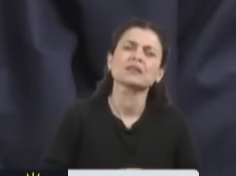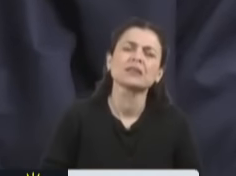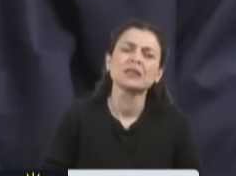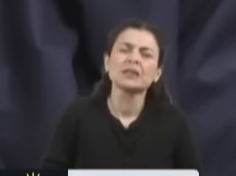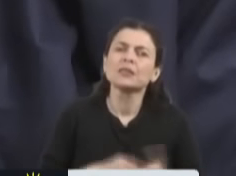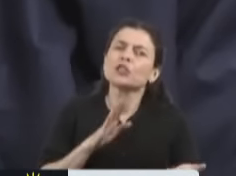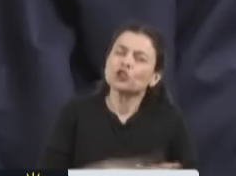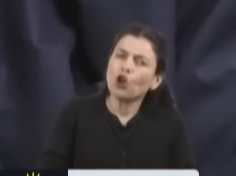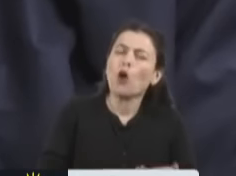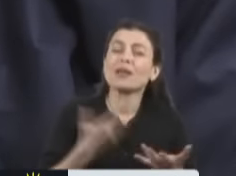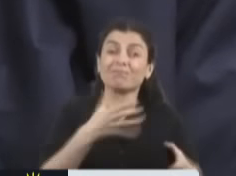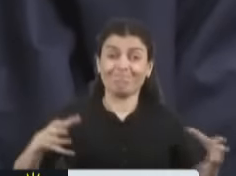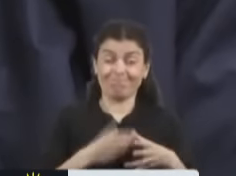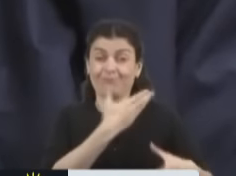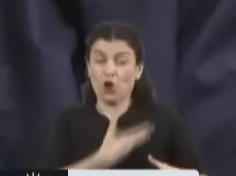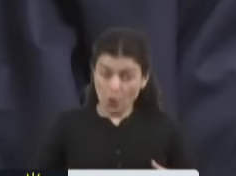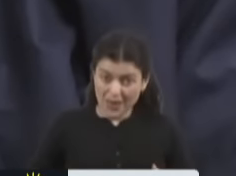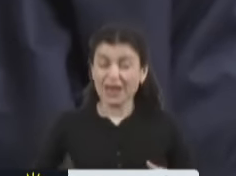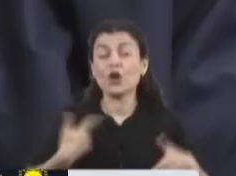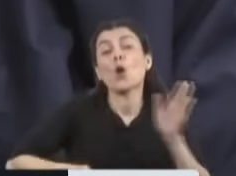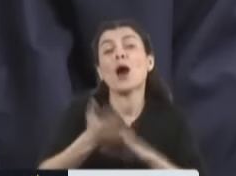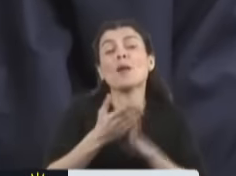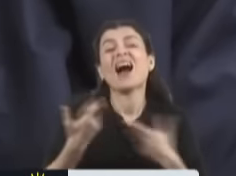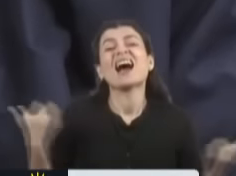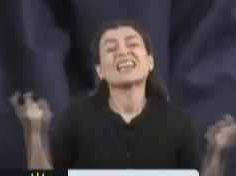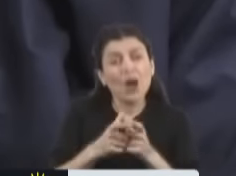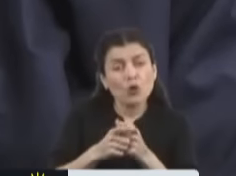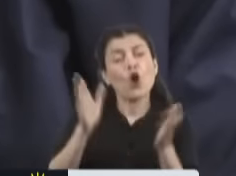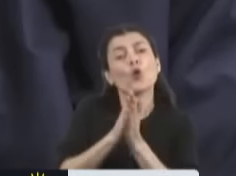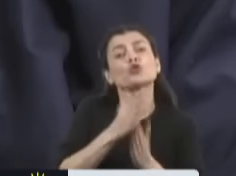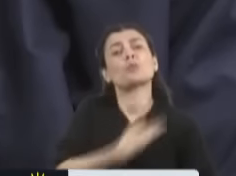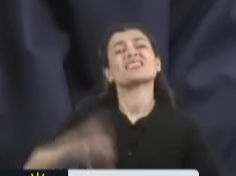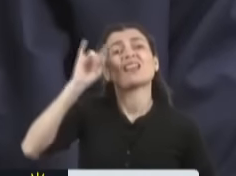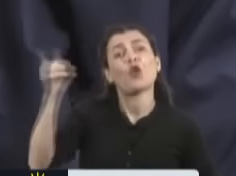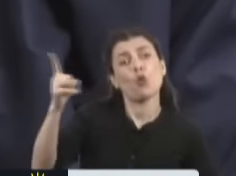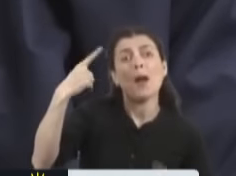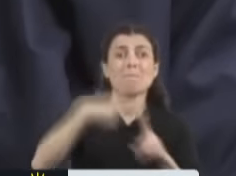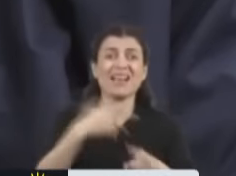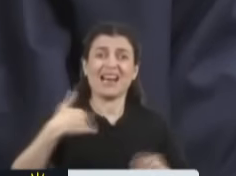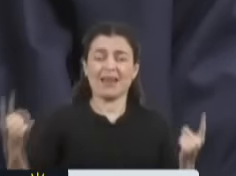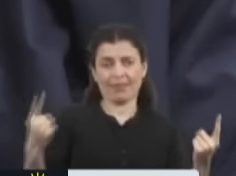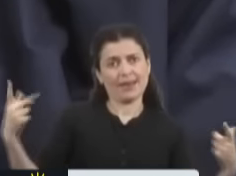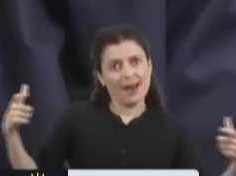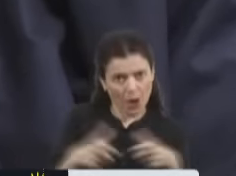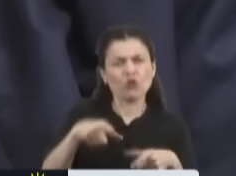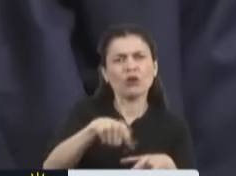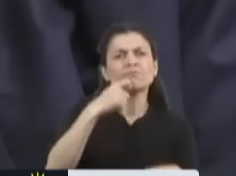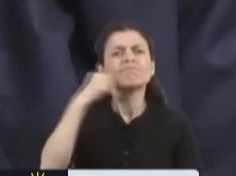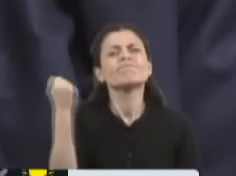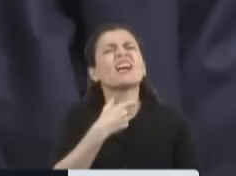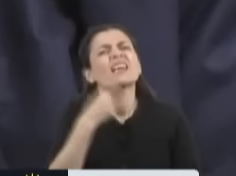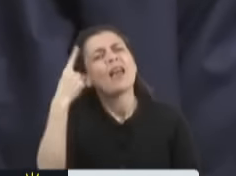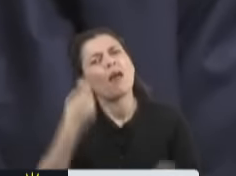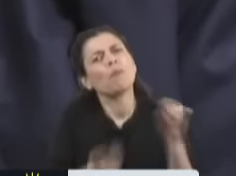qué expectativa tiene el gobierno en relación a la bilateral con Luis la calle Pou eh Quién pidió la reunión un poco lo